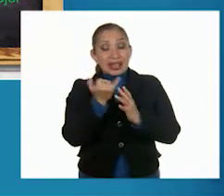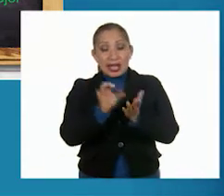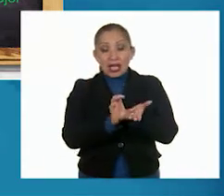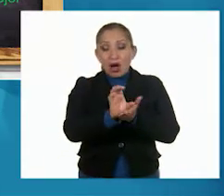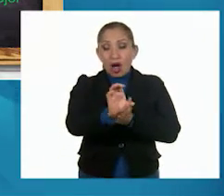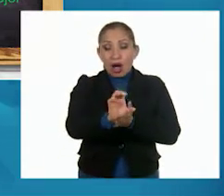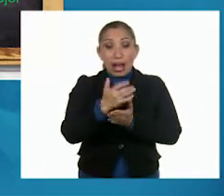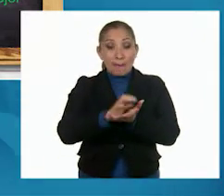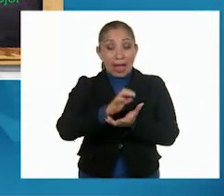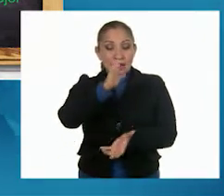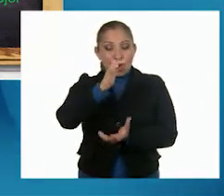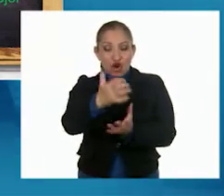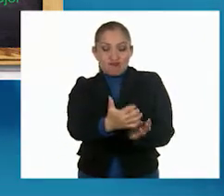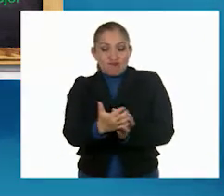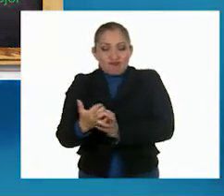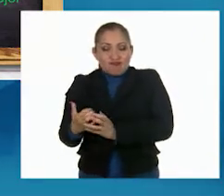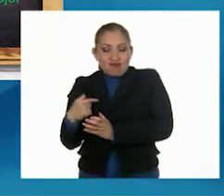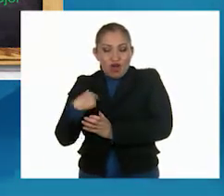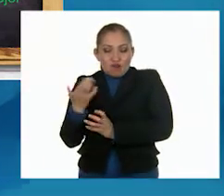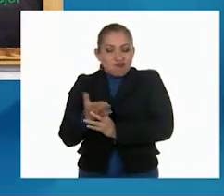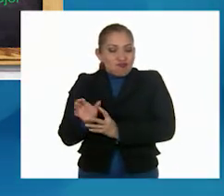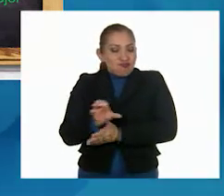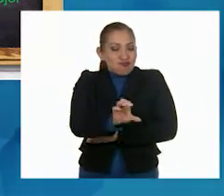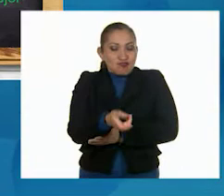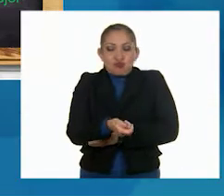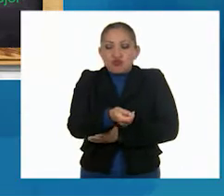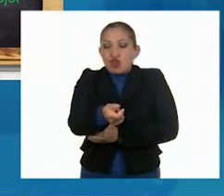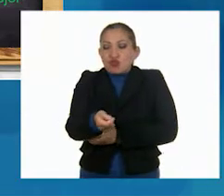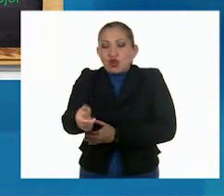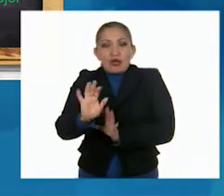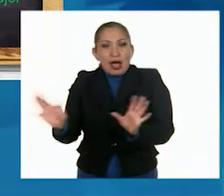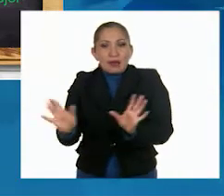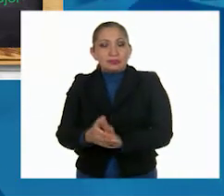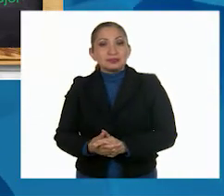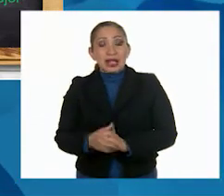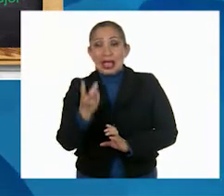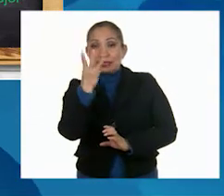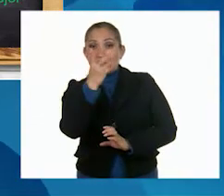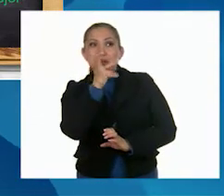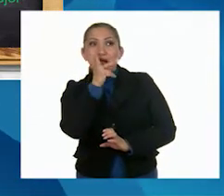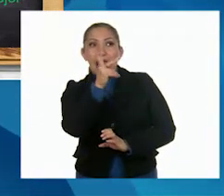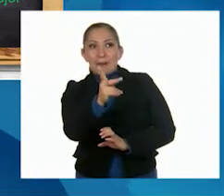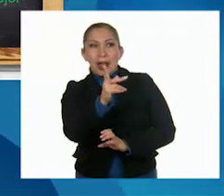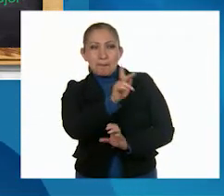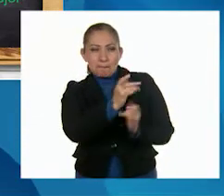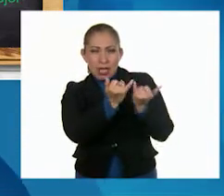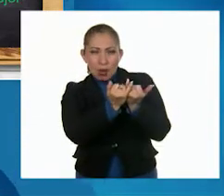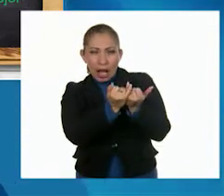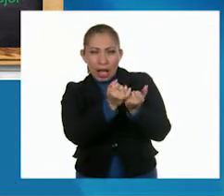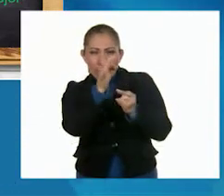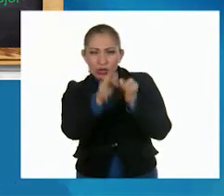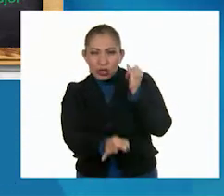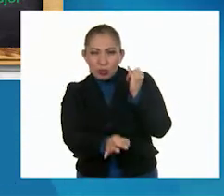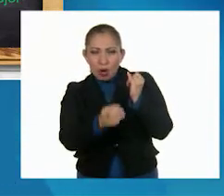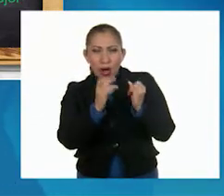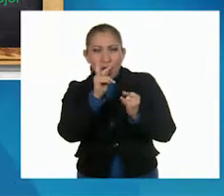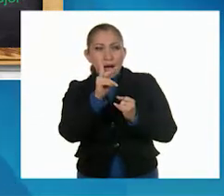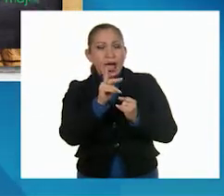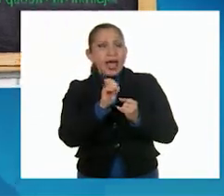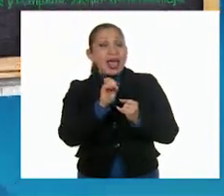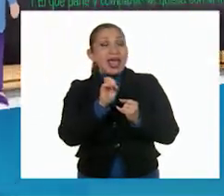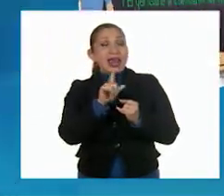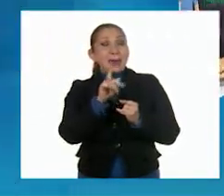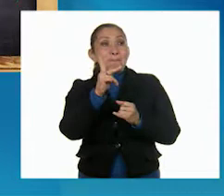se queda con la mejor parte. Así es. Aquí observamos tres palabras con la misma terminación, ¿verdad?